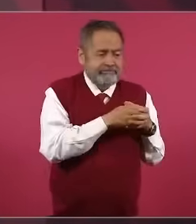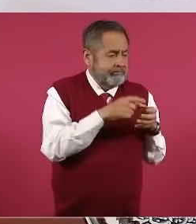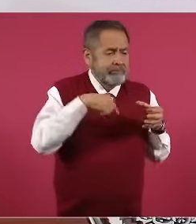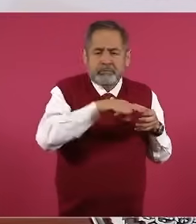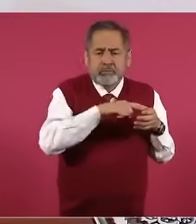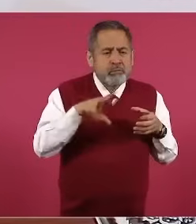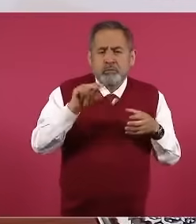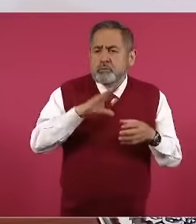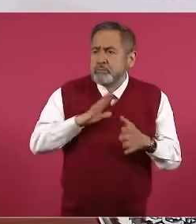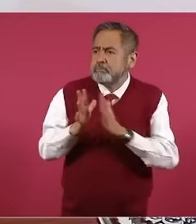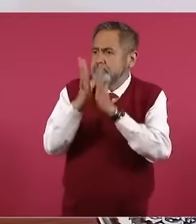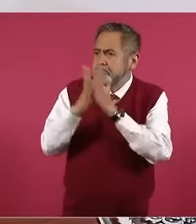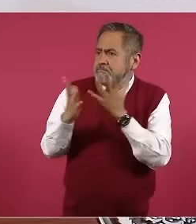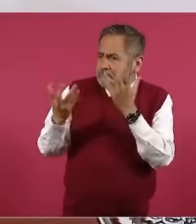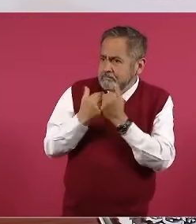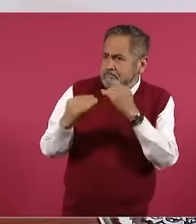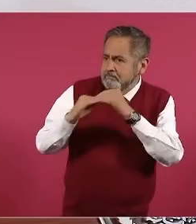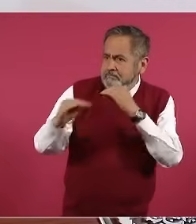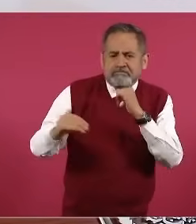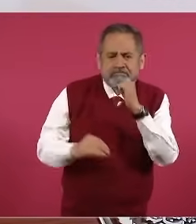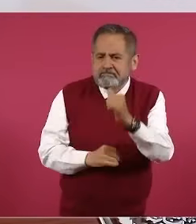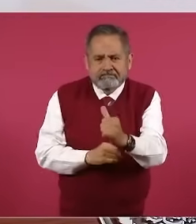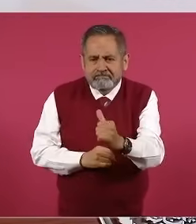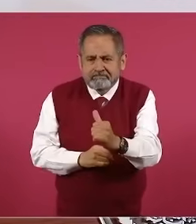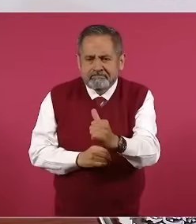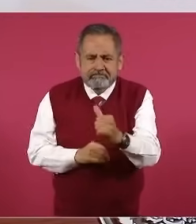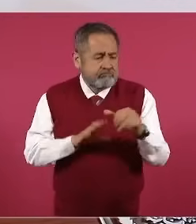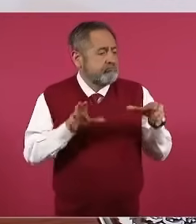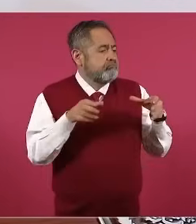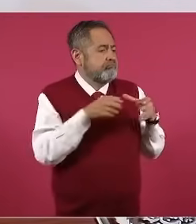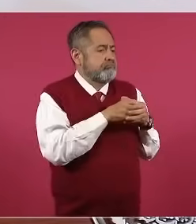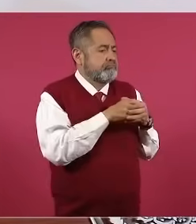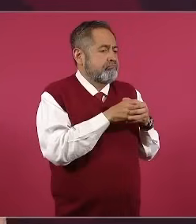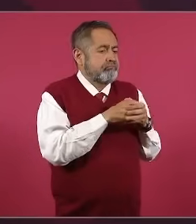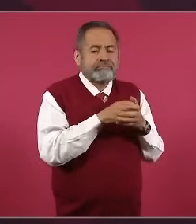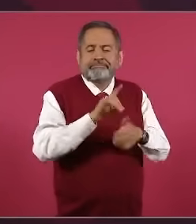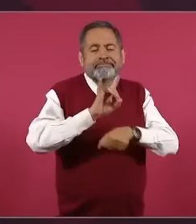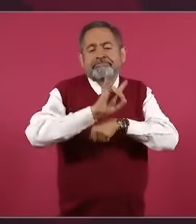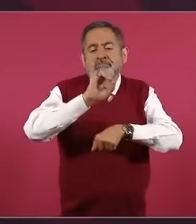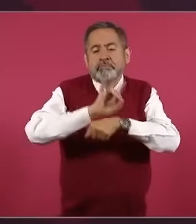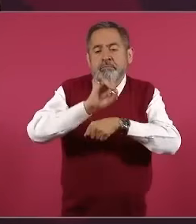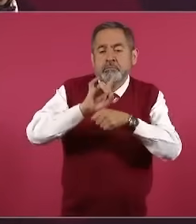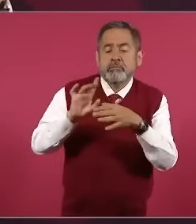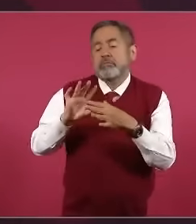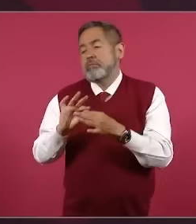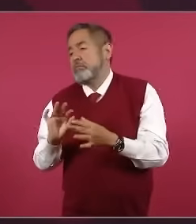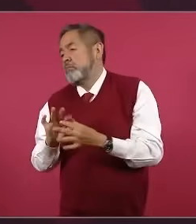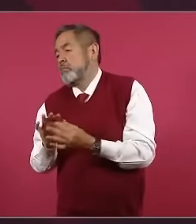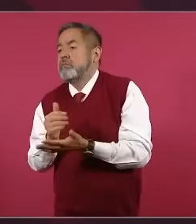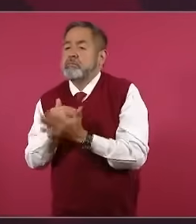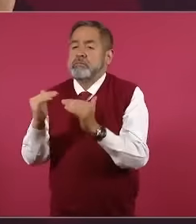antidemocrático, o era una oligarquía con fachada